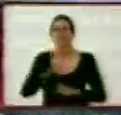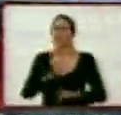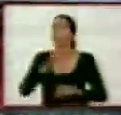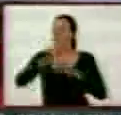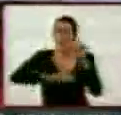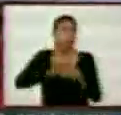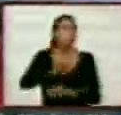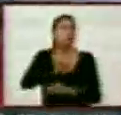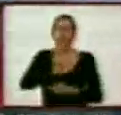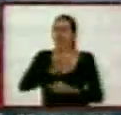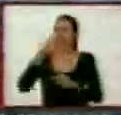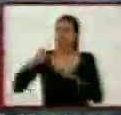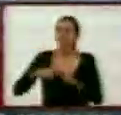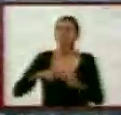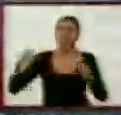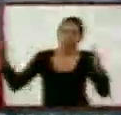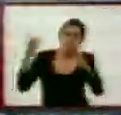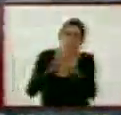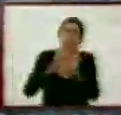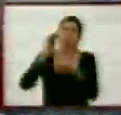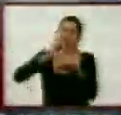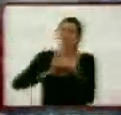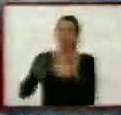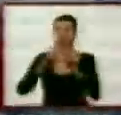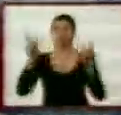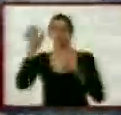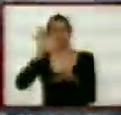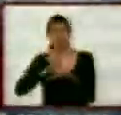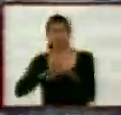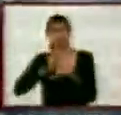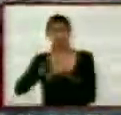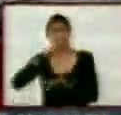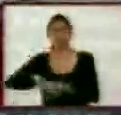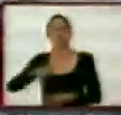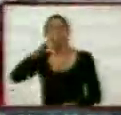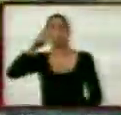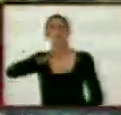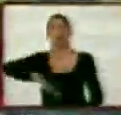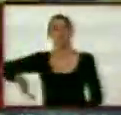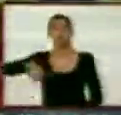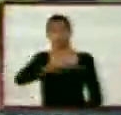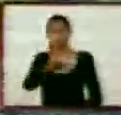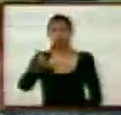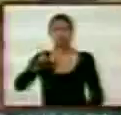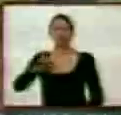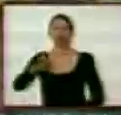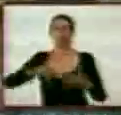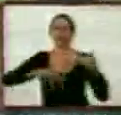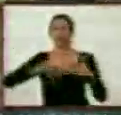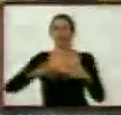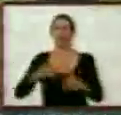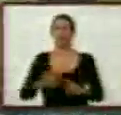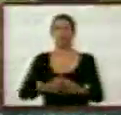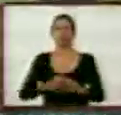para recuperar la paz y la tranquilidad de mi pueblo. El acto protocolar de la